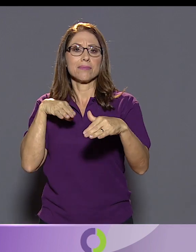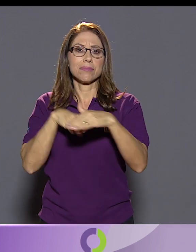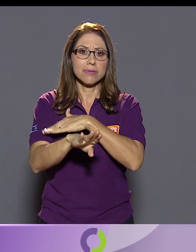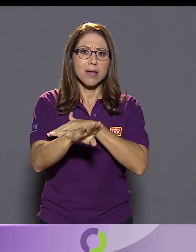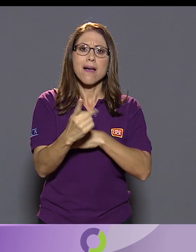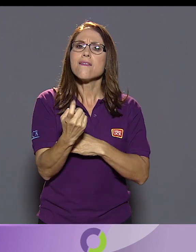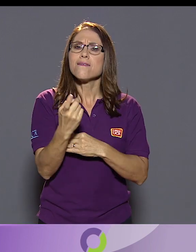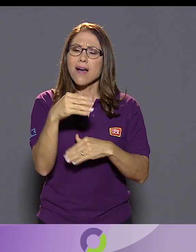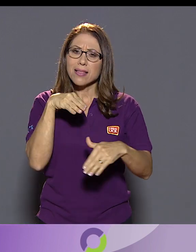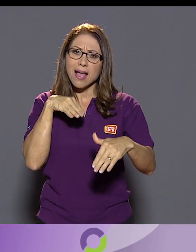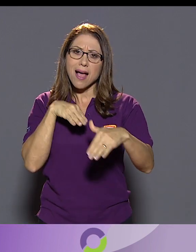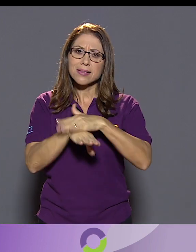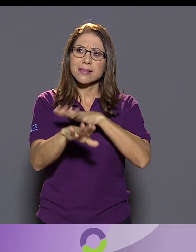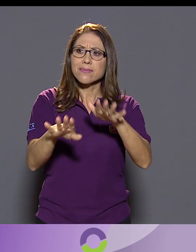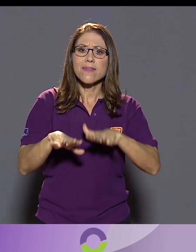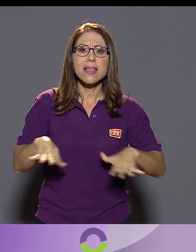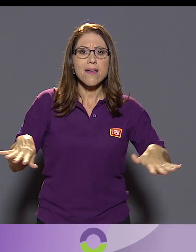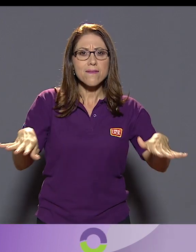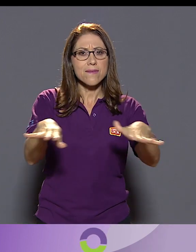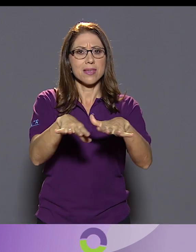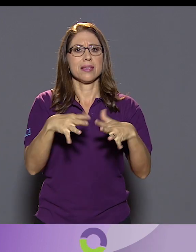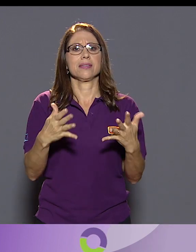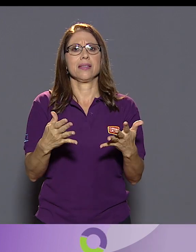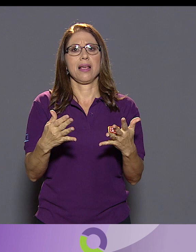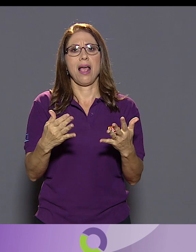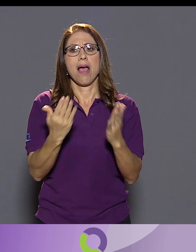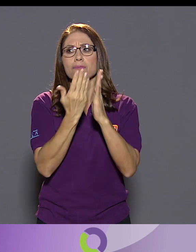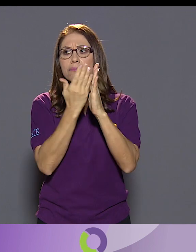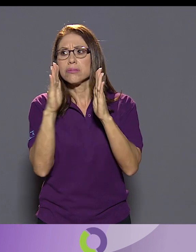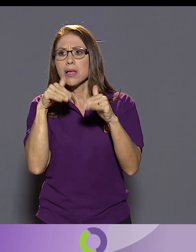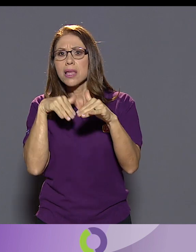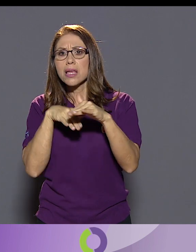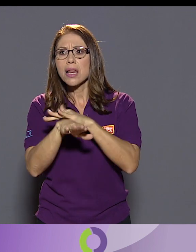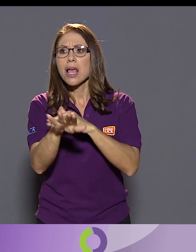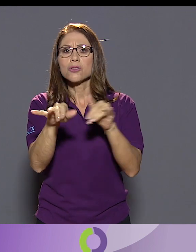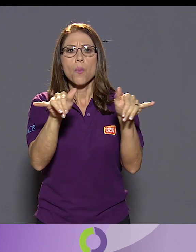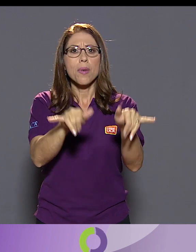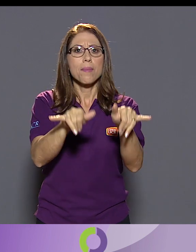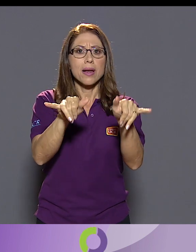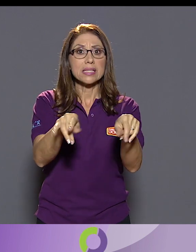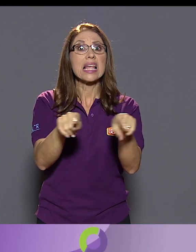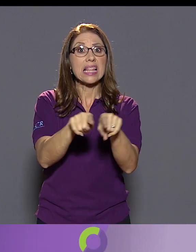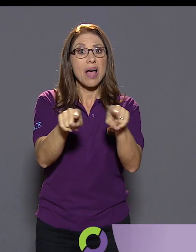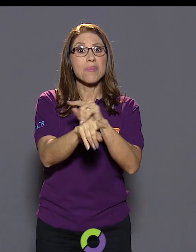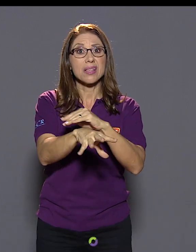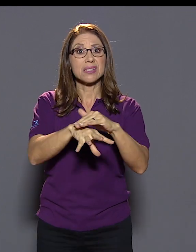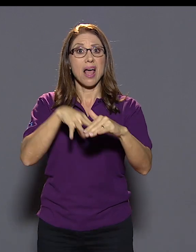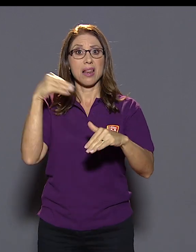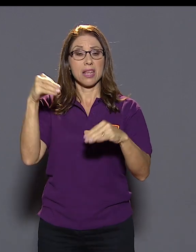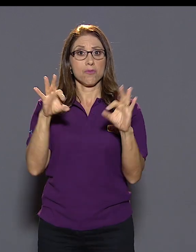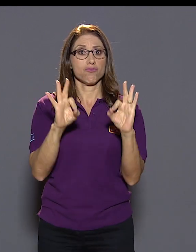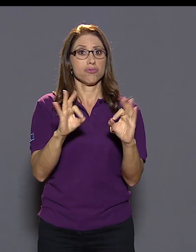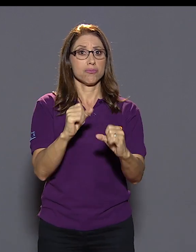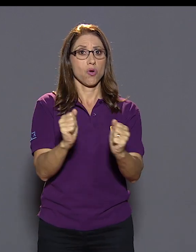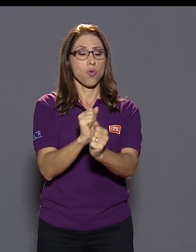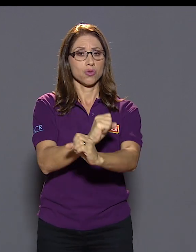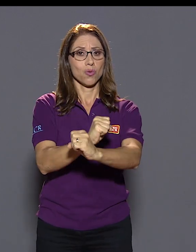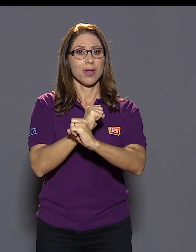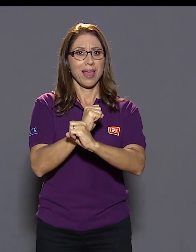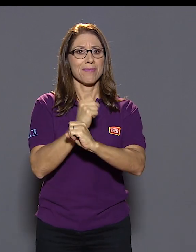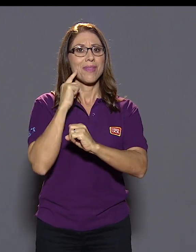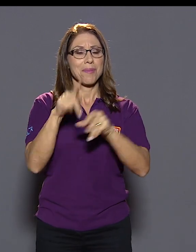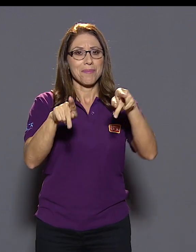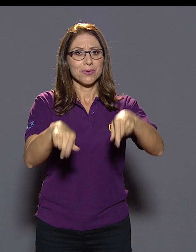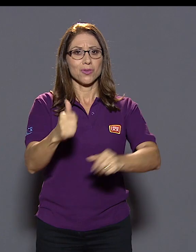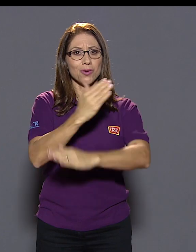Aún falta mucha accesibilidad en la parte física para el ingreso, para la permanencia, para el egreso, inclusive hasta en condiciones de seguridad para